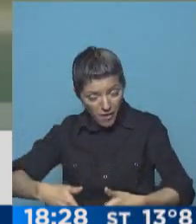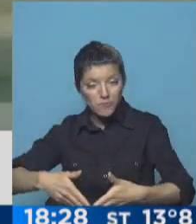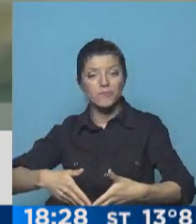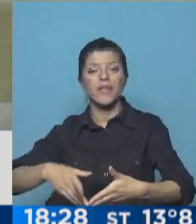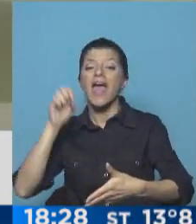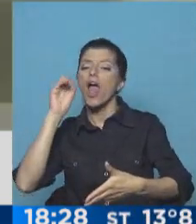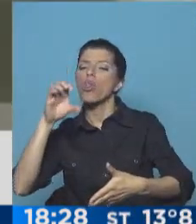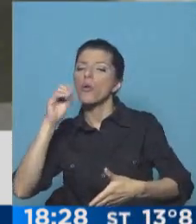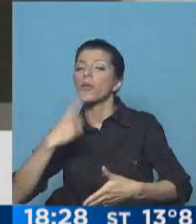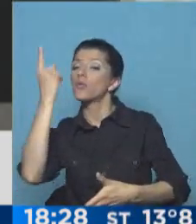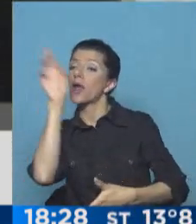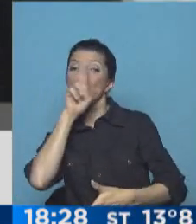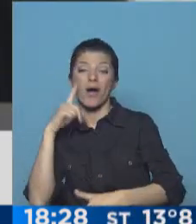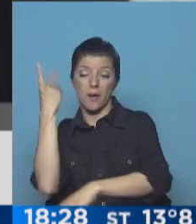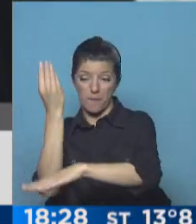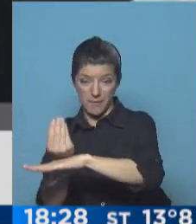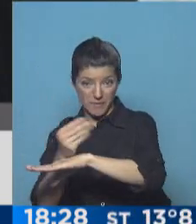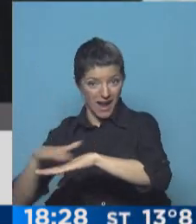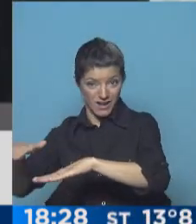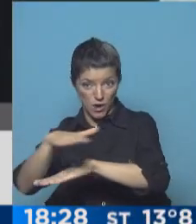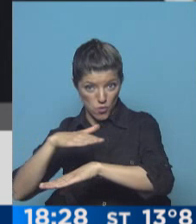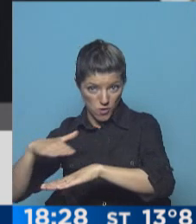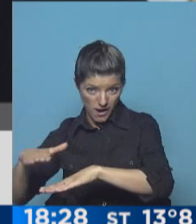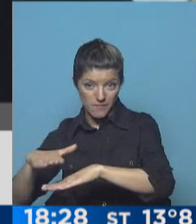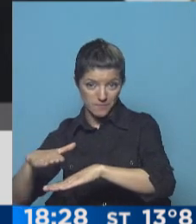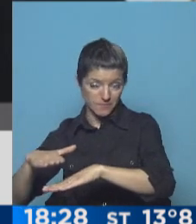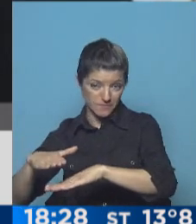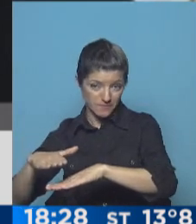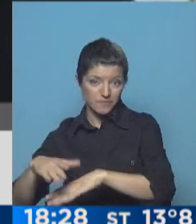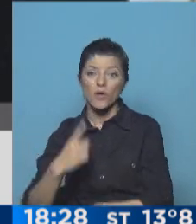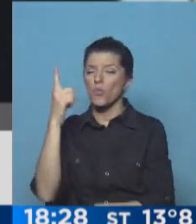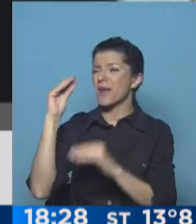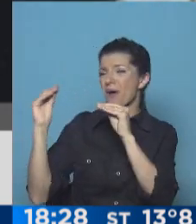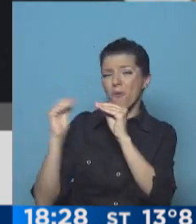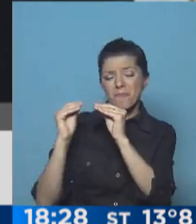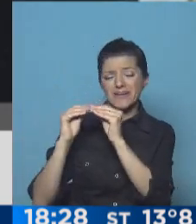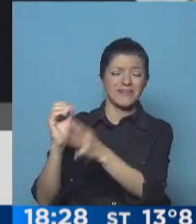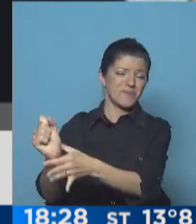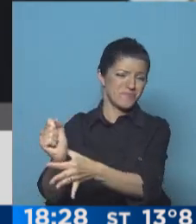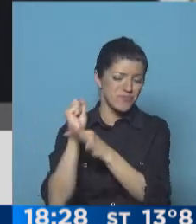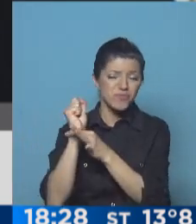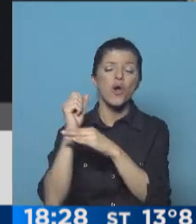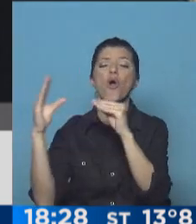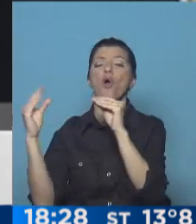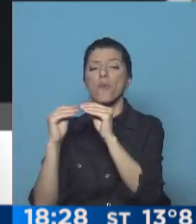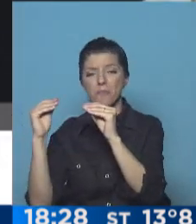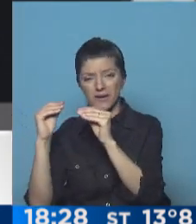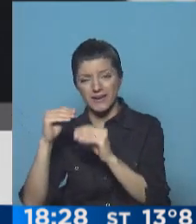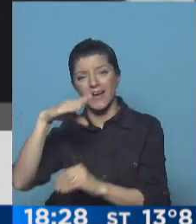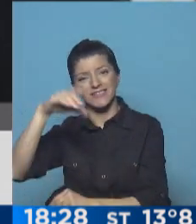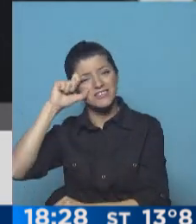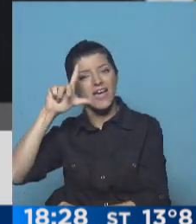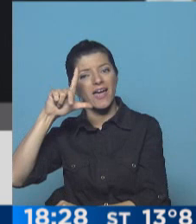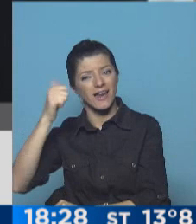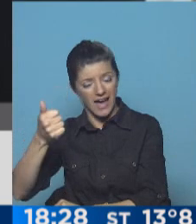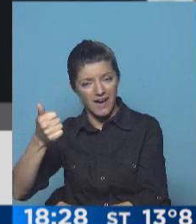una vecina de este barrio, una inolvidable compañera, la compañera Chela Gay.